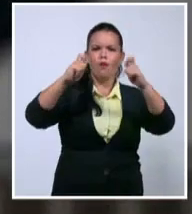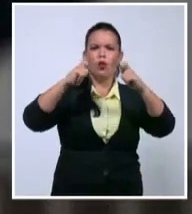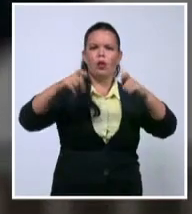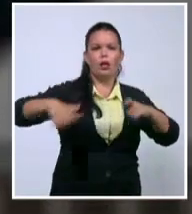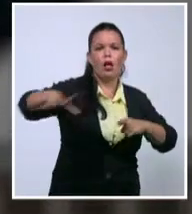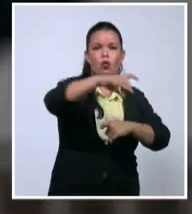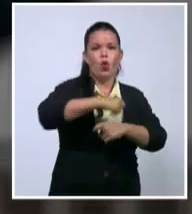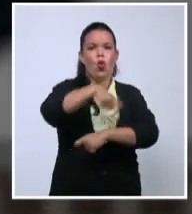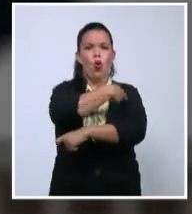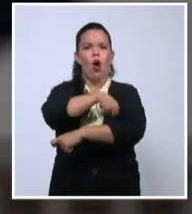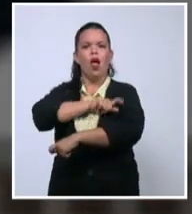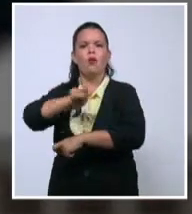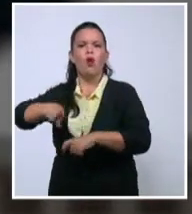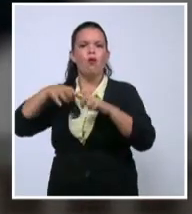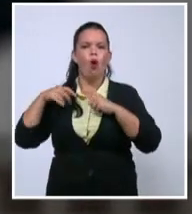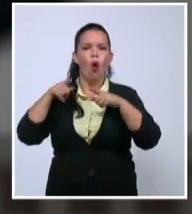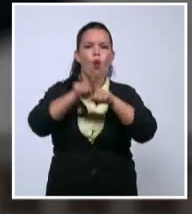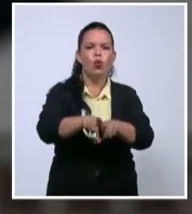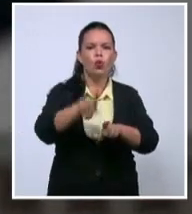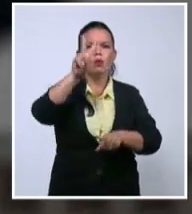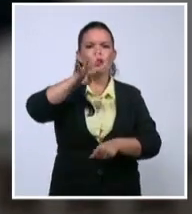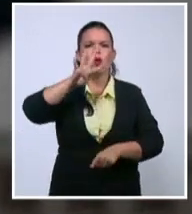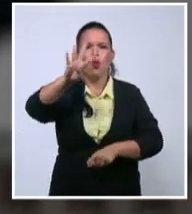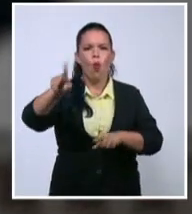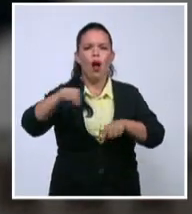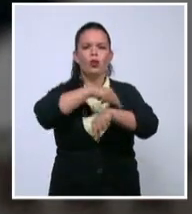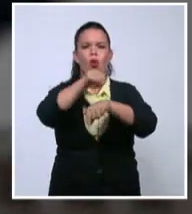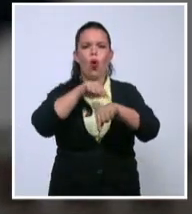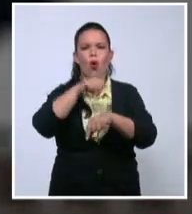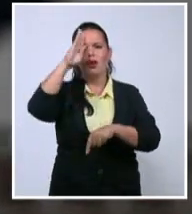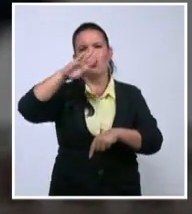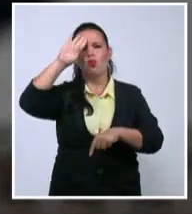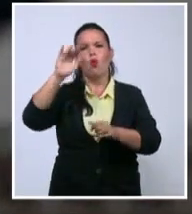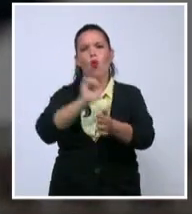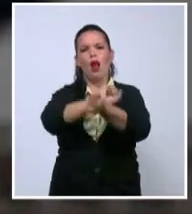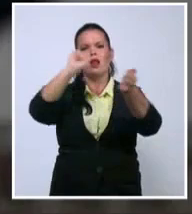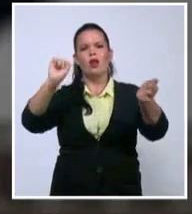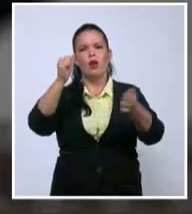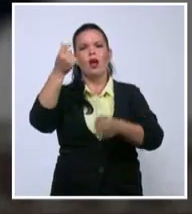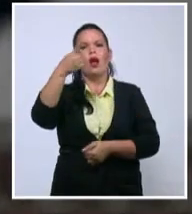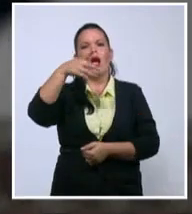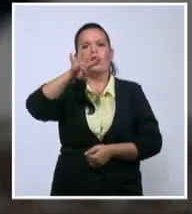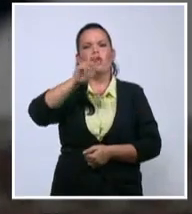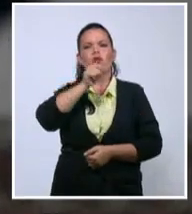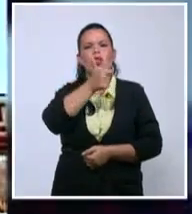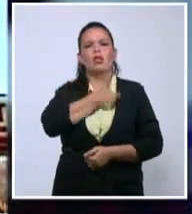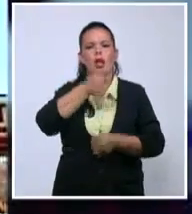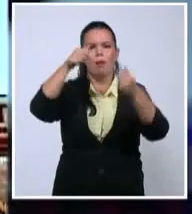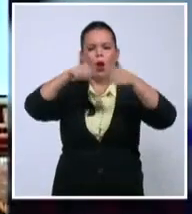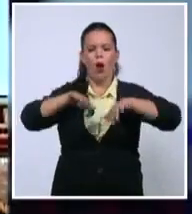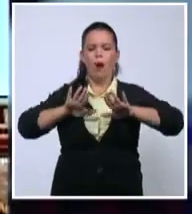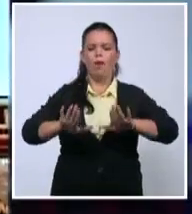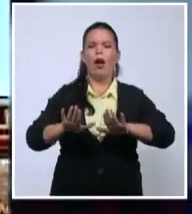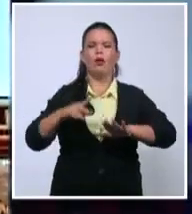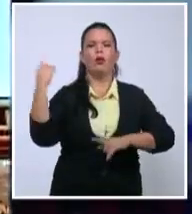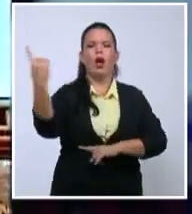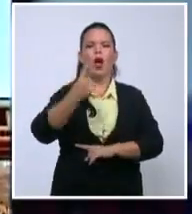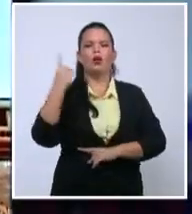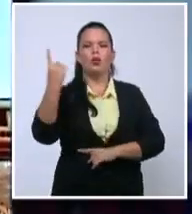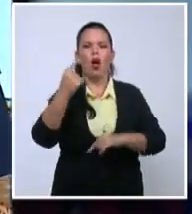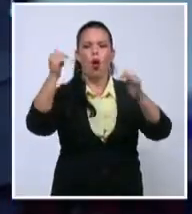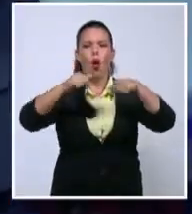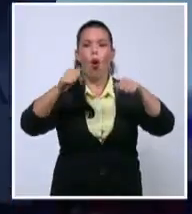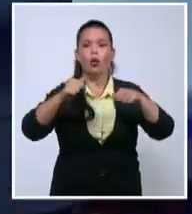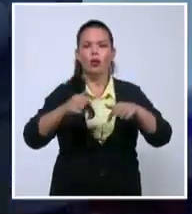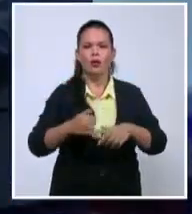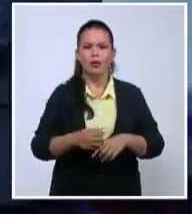todo el pueblo a la vez se une en 24 horas. Cuba es libre, 14 de diciembre, paro nacional. Es hoy, este paro general es